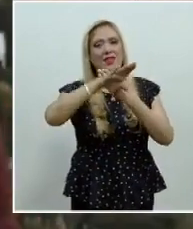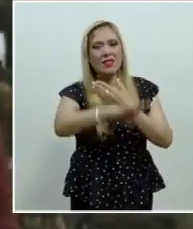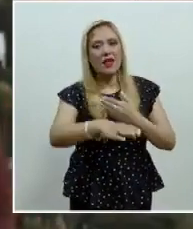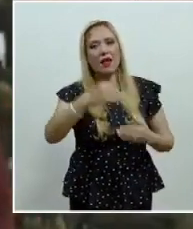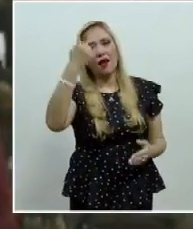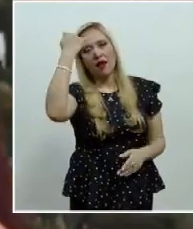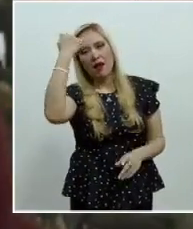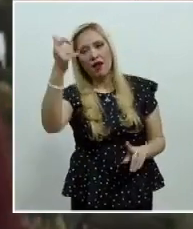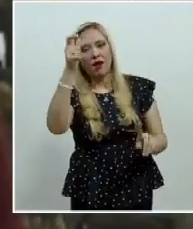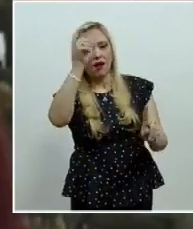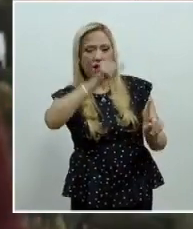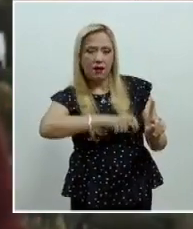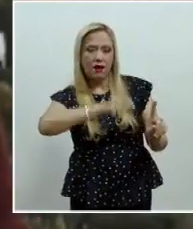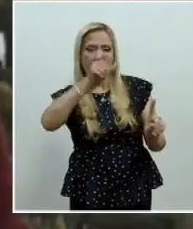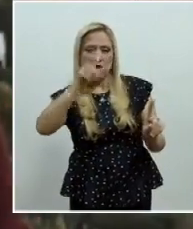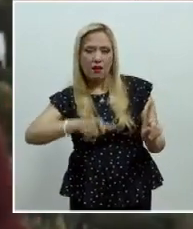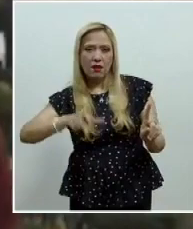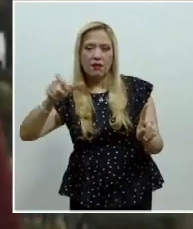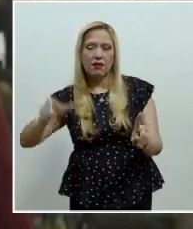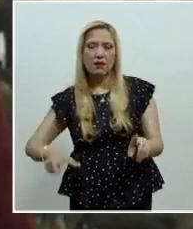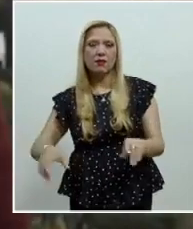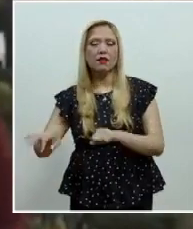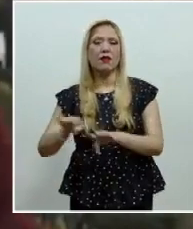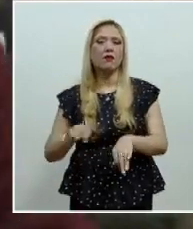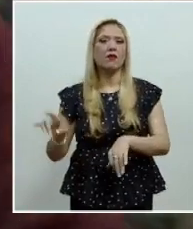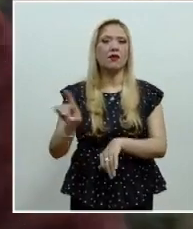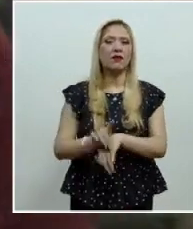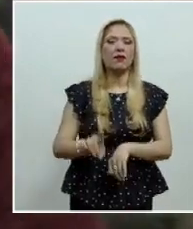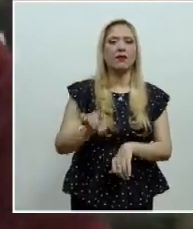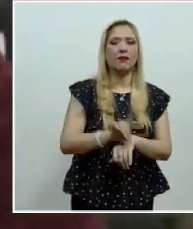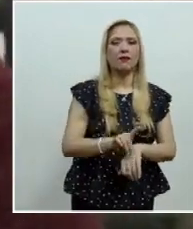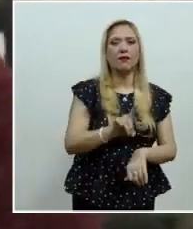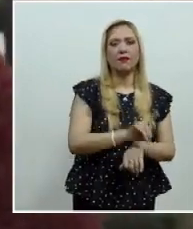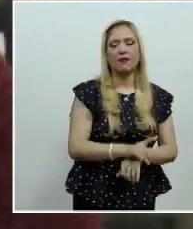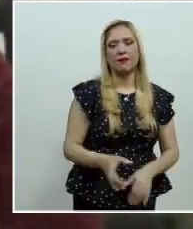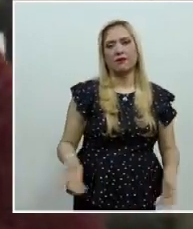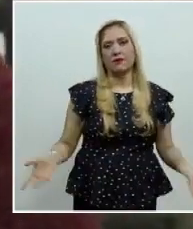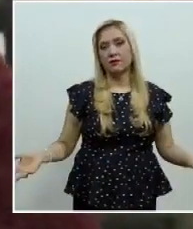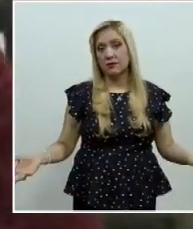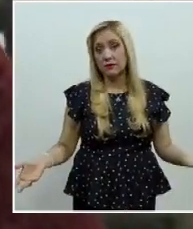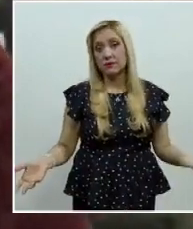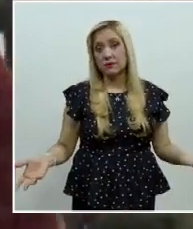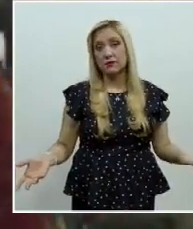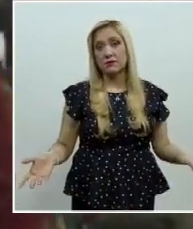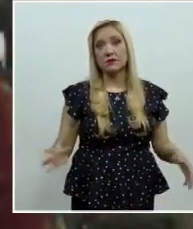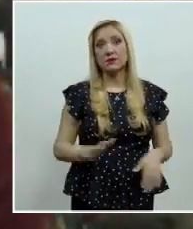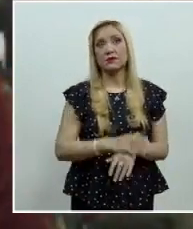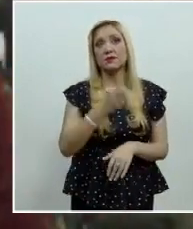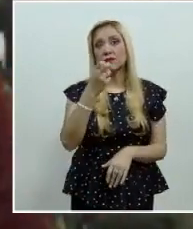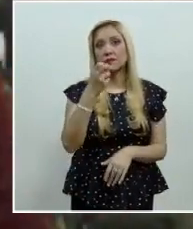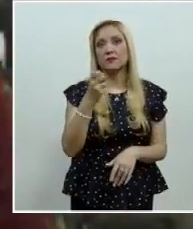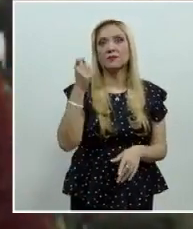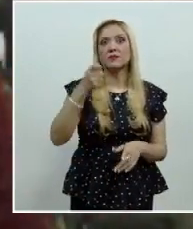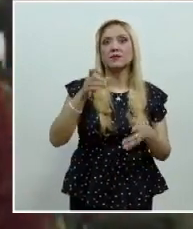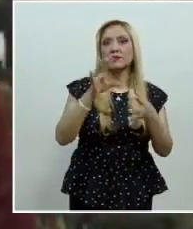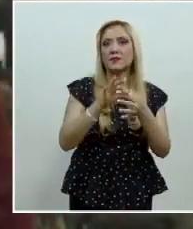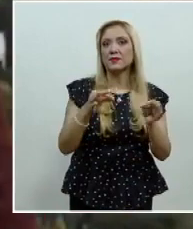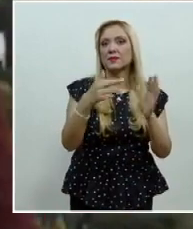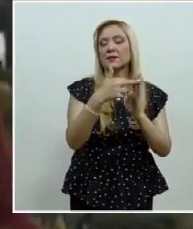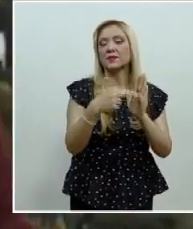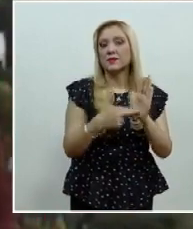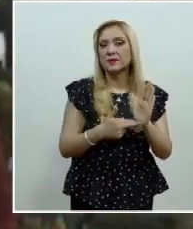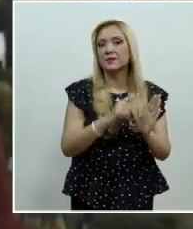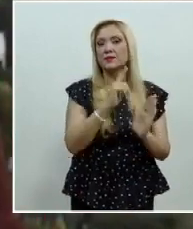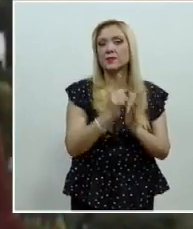ver reflejados en nuestra tarea cotidiana y específicamente, por ejemplo, hablando de la función de juzgar, en la interpretación normativa, ¿no? Es